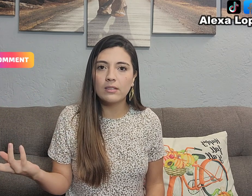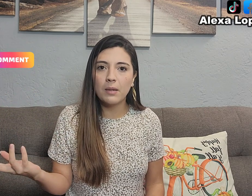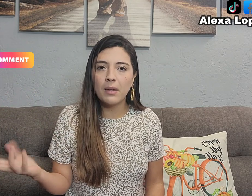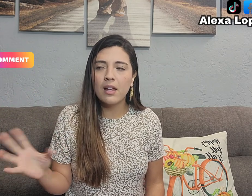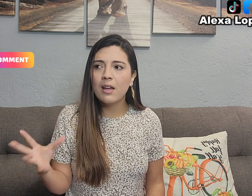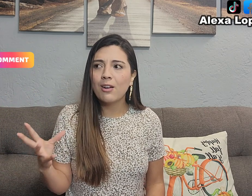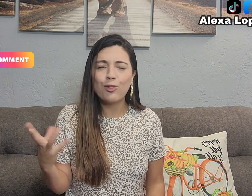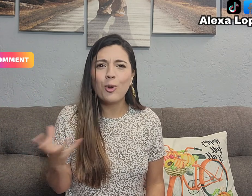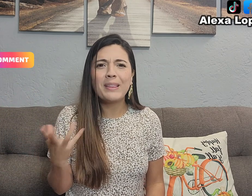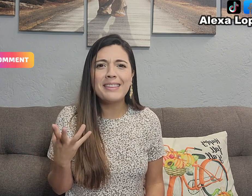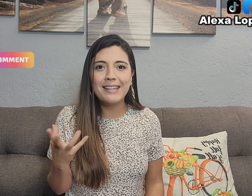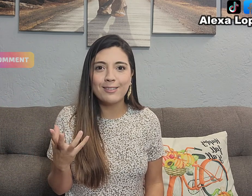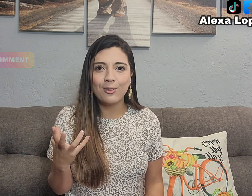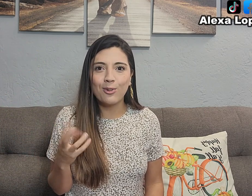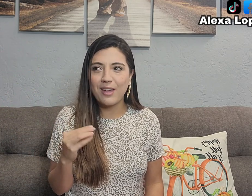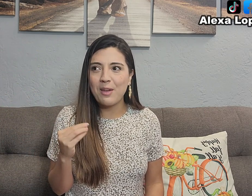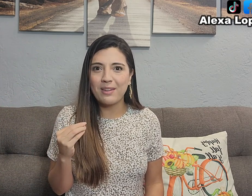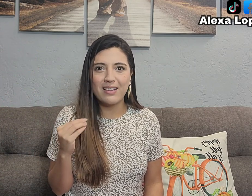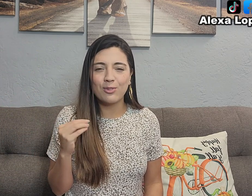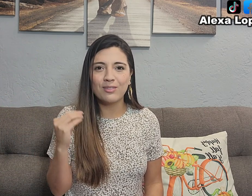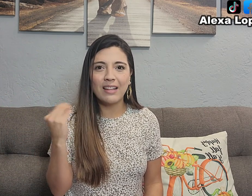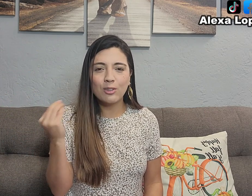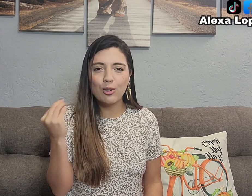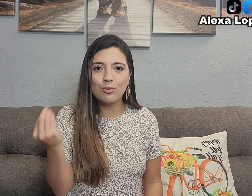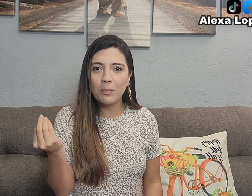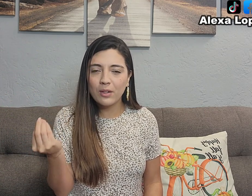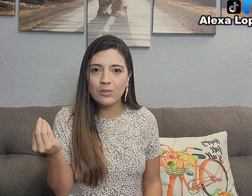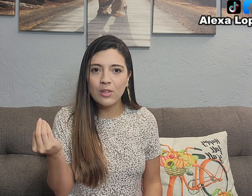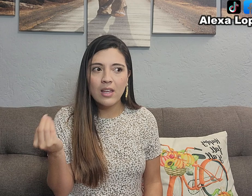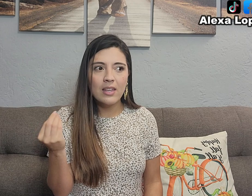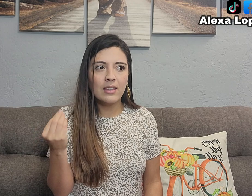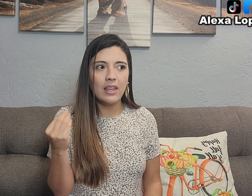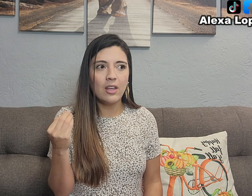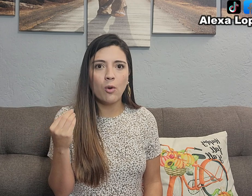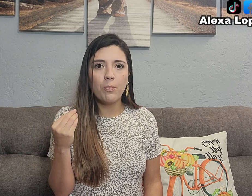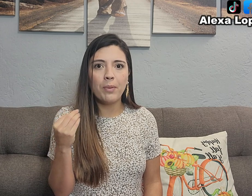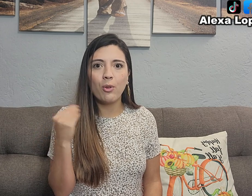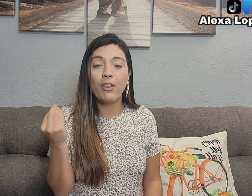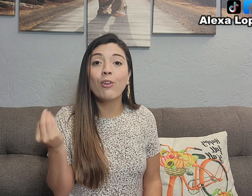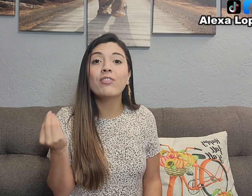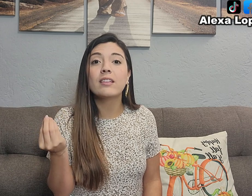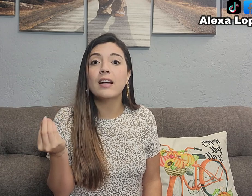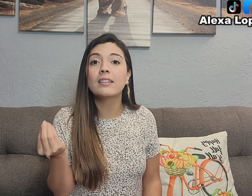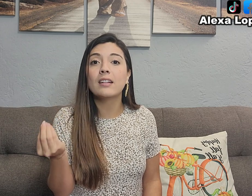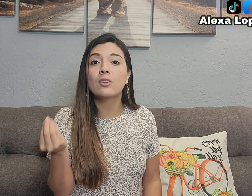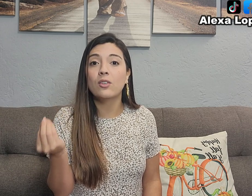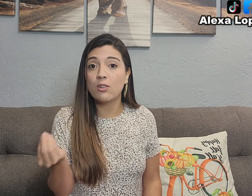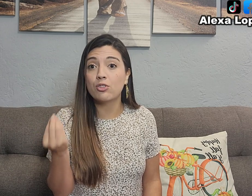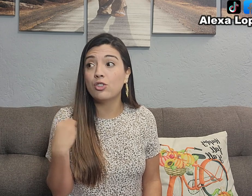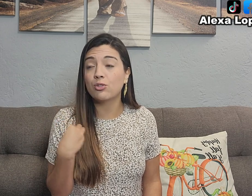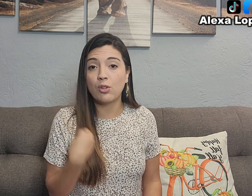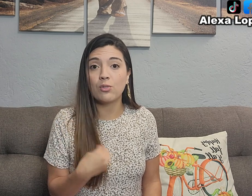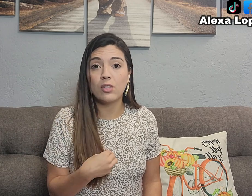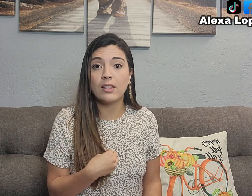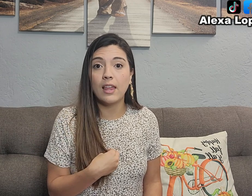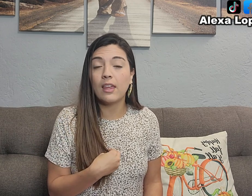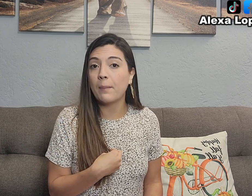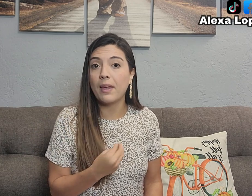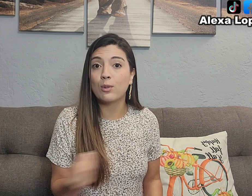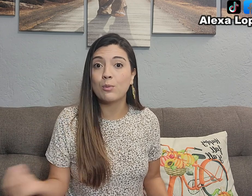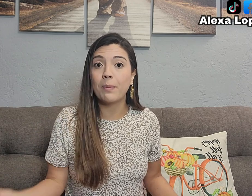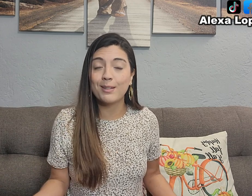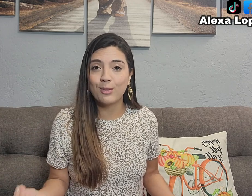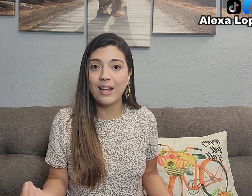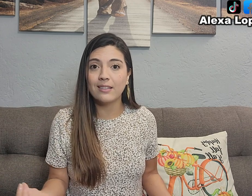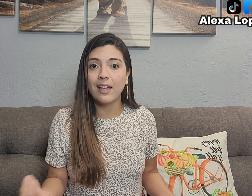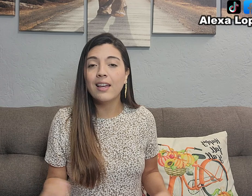todo este tema, no lo entiendo. O sea, de verdad, son tantos los números que digo, ¿pero de dónde sale tanto dinero? Sí, yo estoy consciente de que